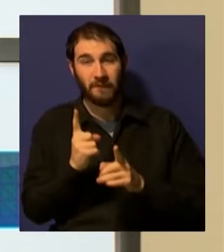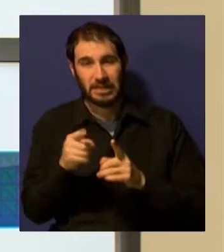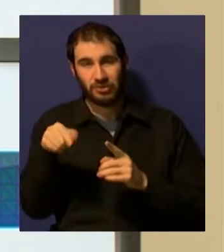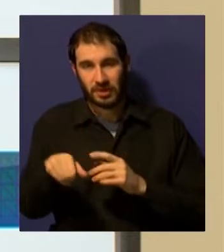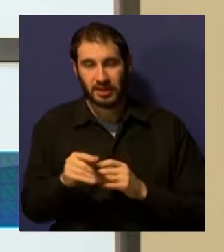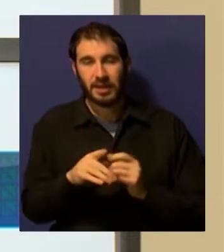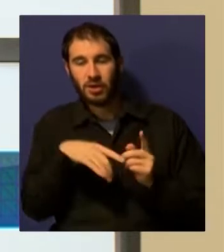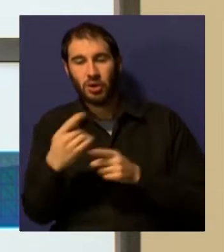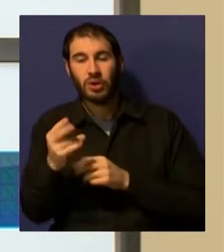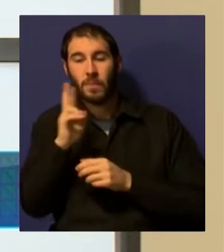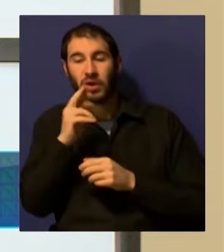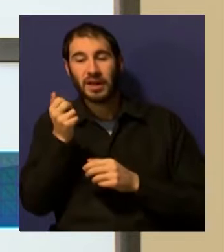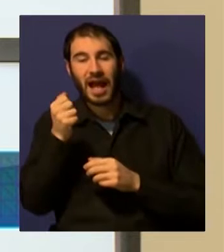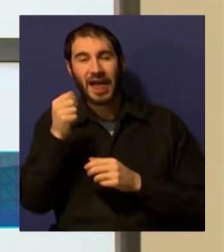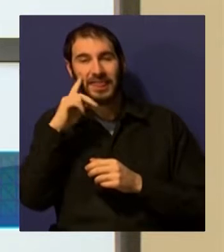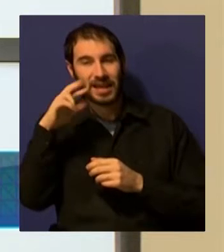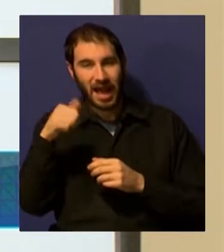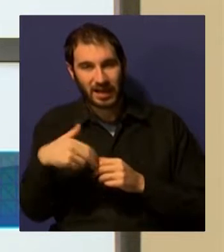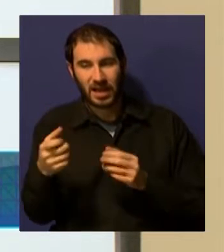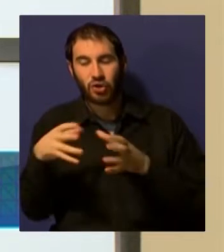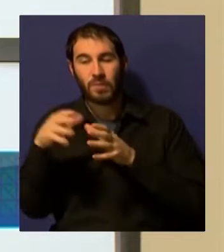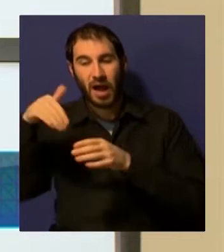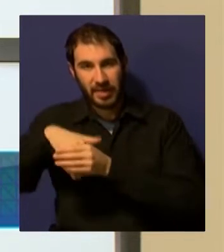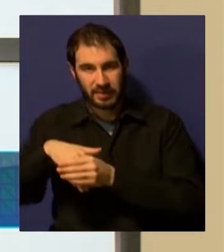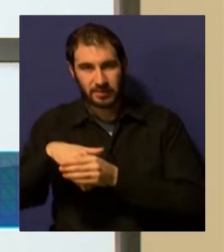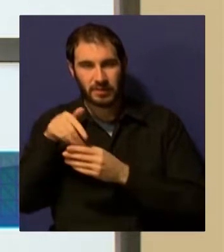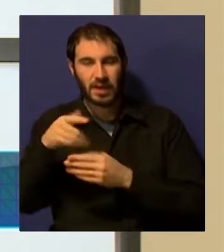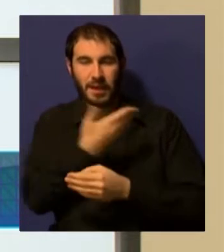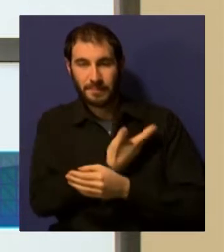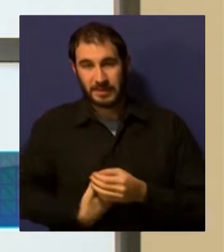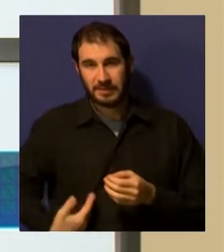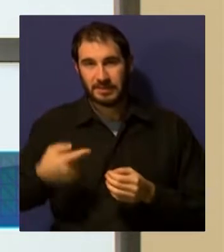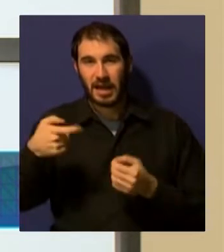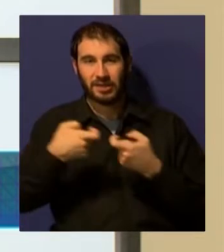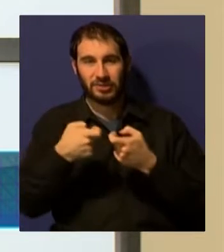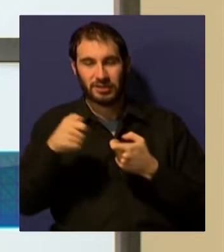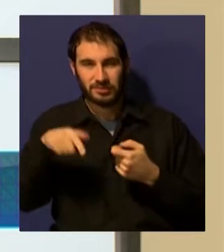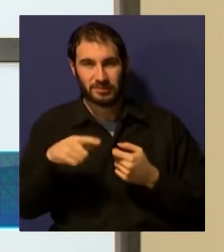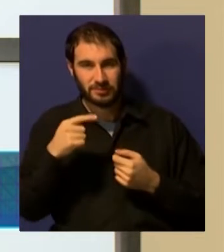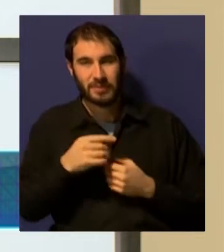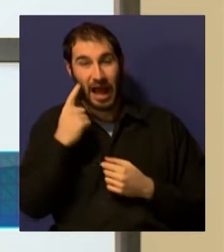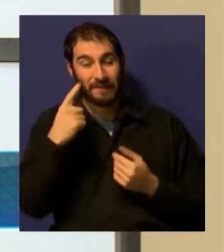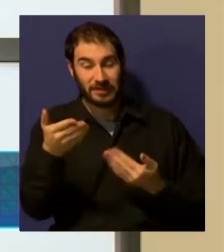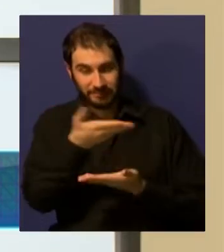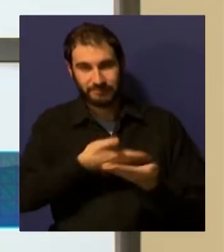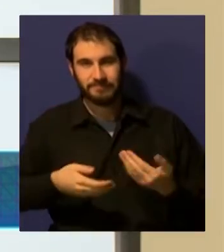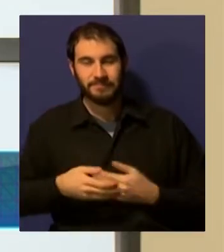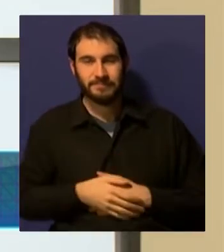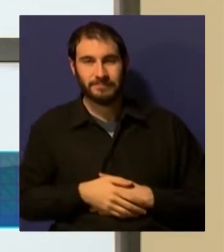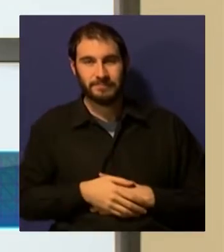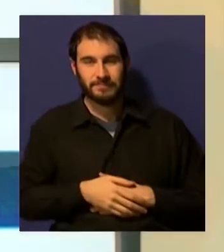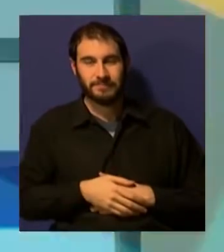y con Adriana Andrade, que es miembro de la comunidad y en este momento presidenta de la asociación. Así que bueno, escuchemos los testimonios. A